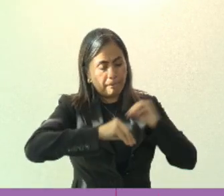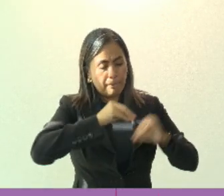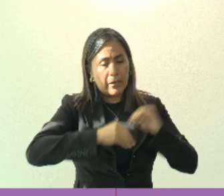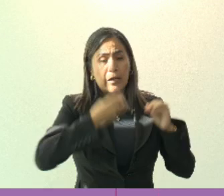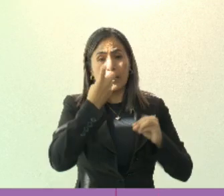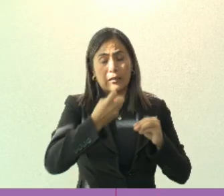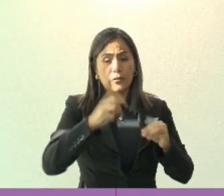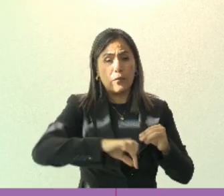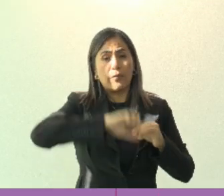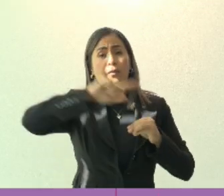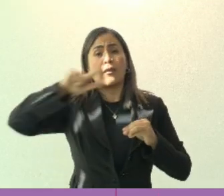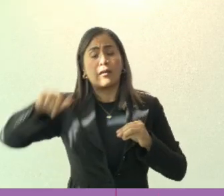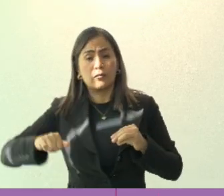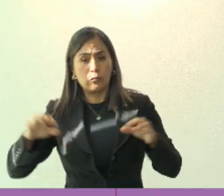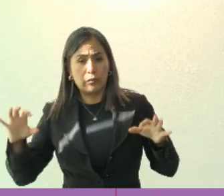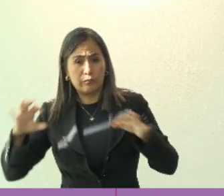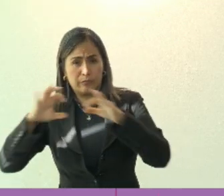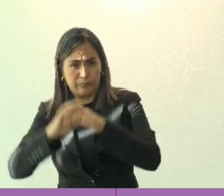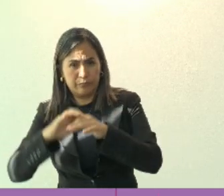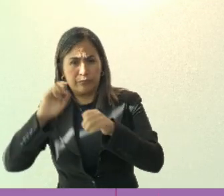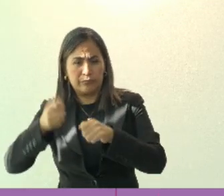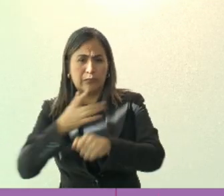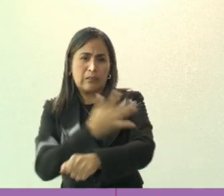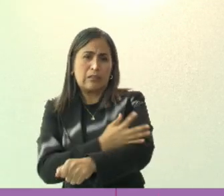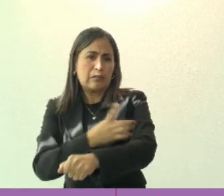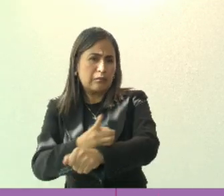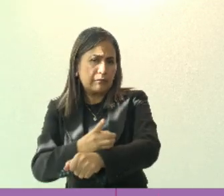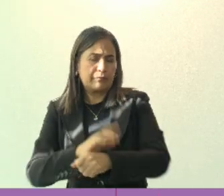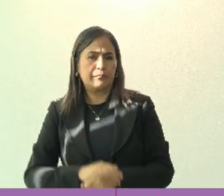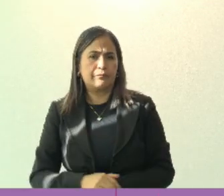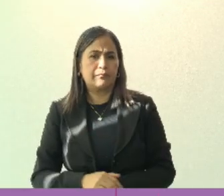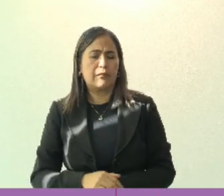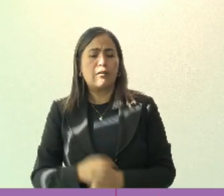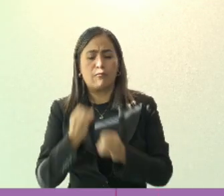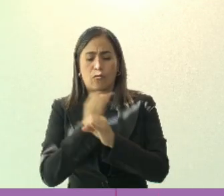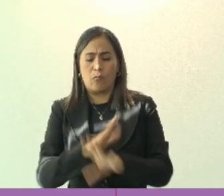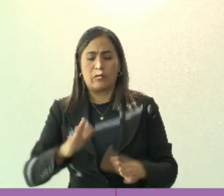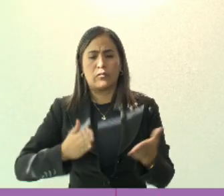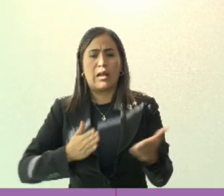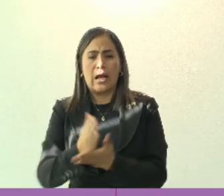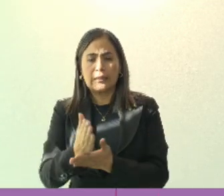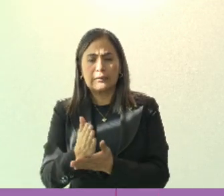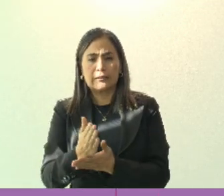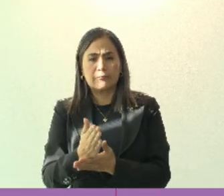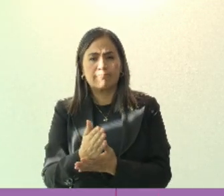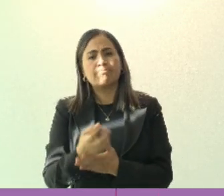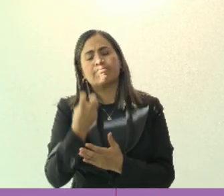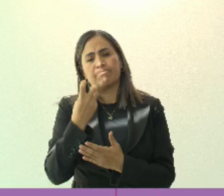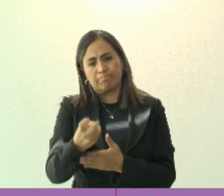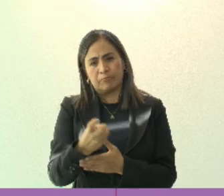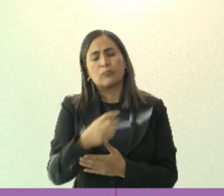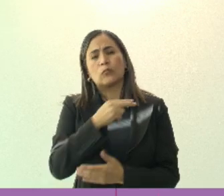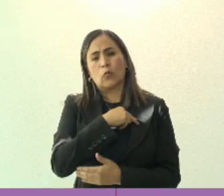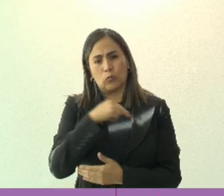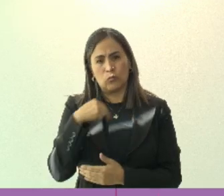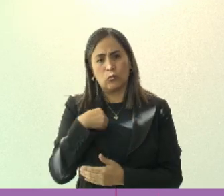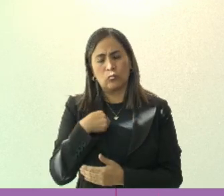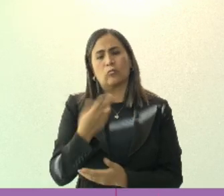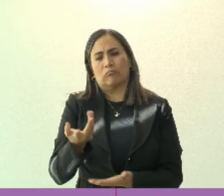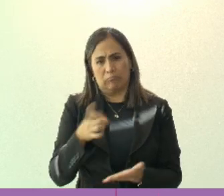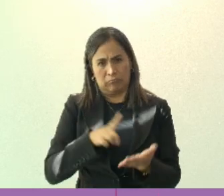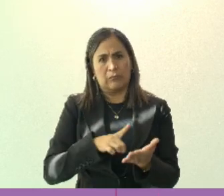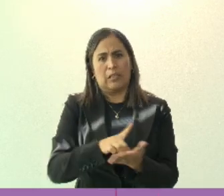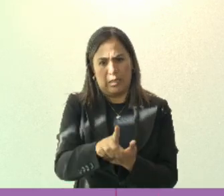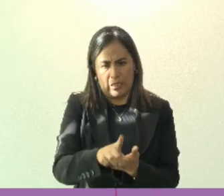otro vínculo, el vínculo de la transparencia, el vínculo del acceso a la información. Claro, todo mundo tenemos derecho